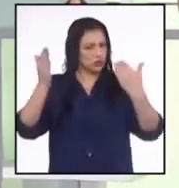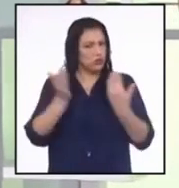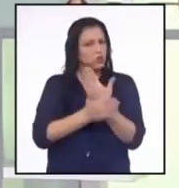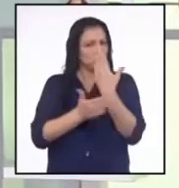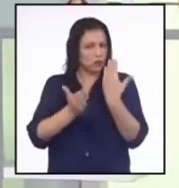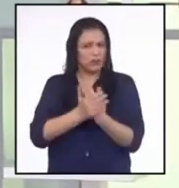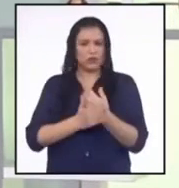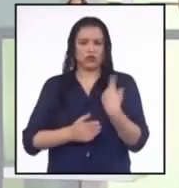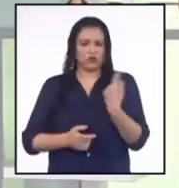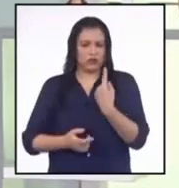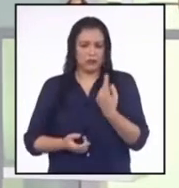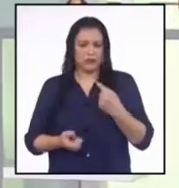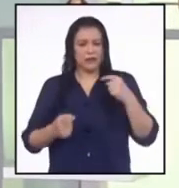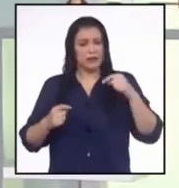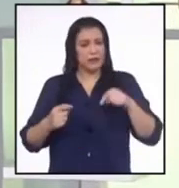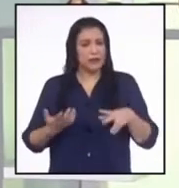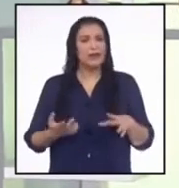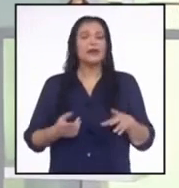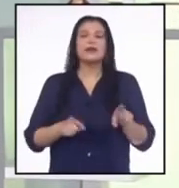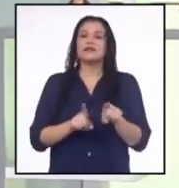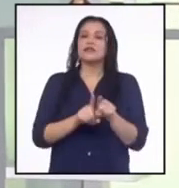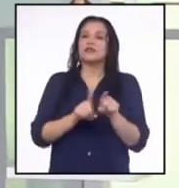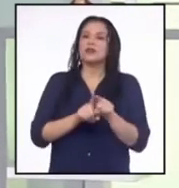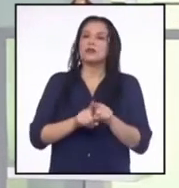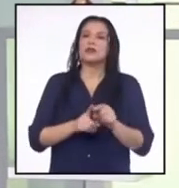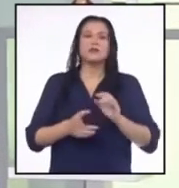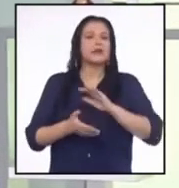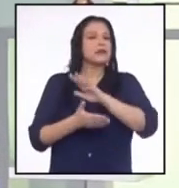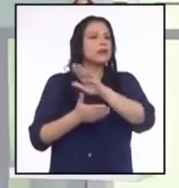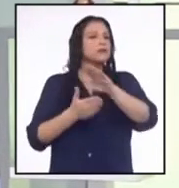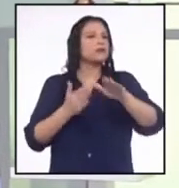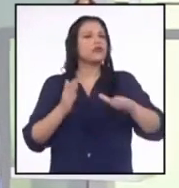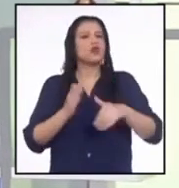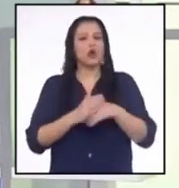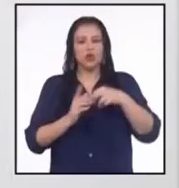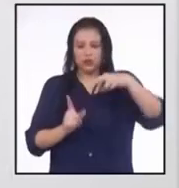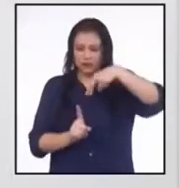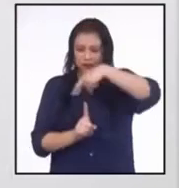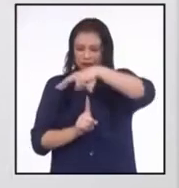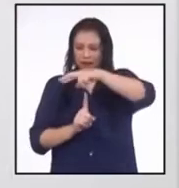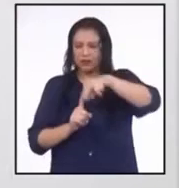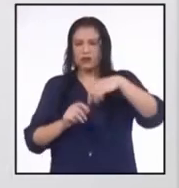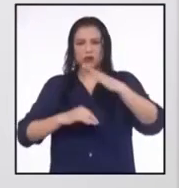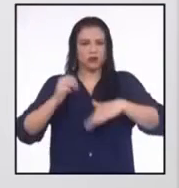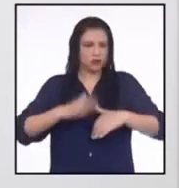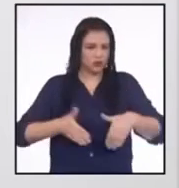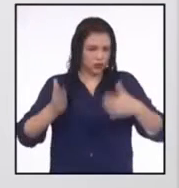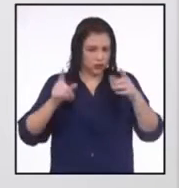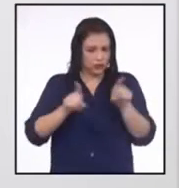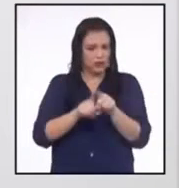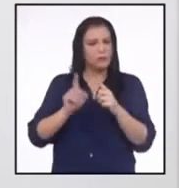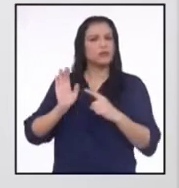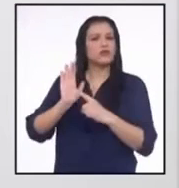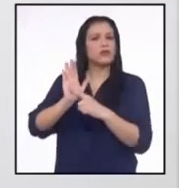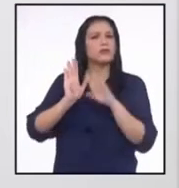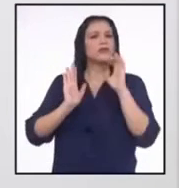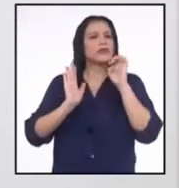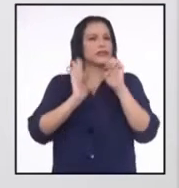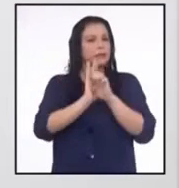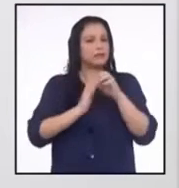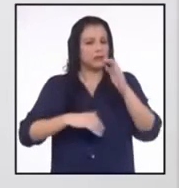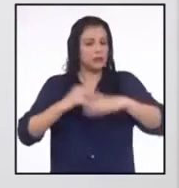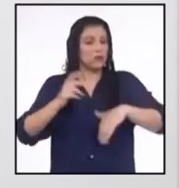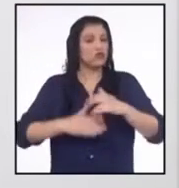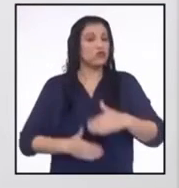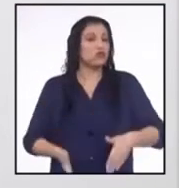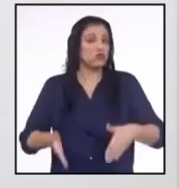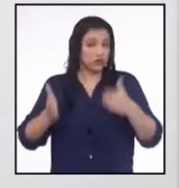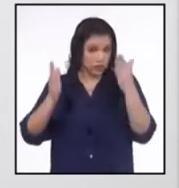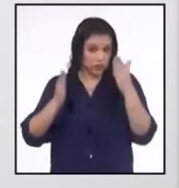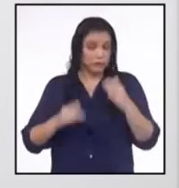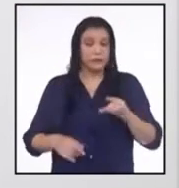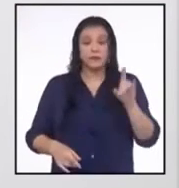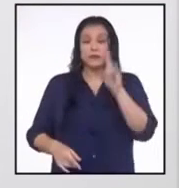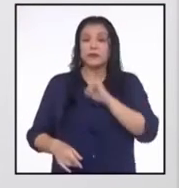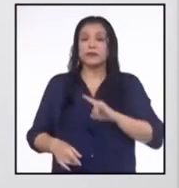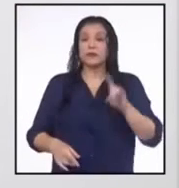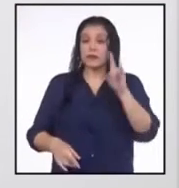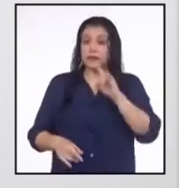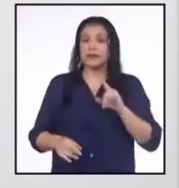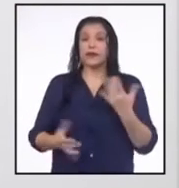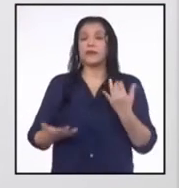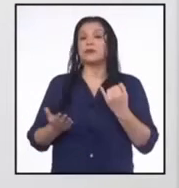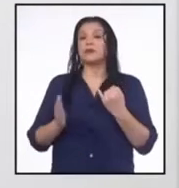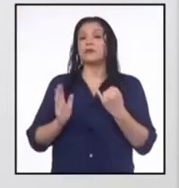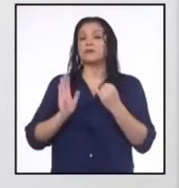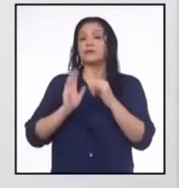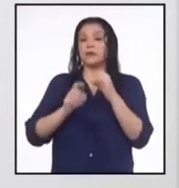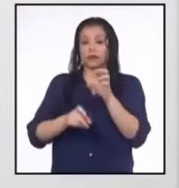no solamente en estos casos, sino también en todo aquello que nos rodea. Mostramos también ejemplos de construcciones que utilizan una